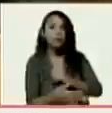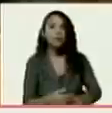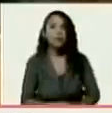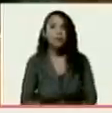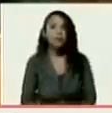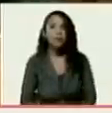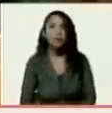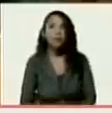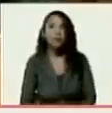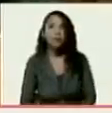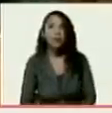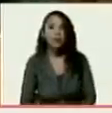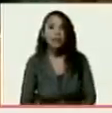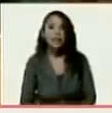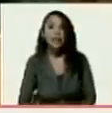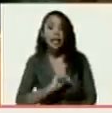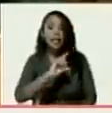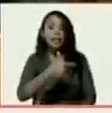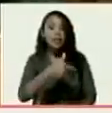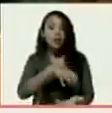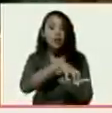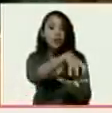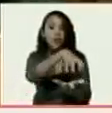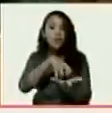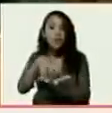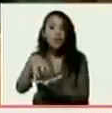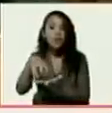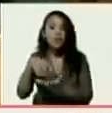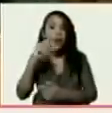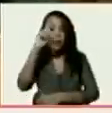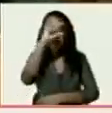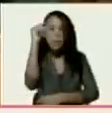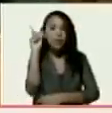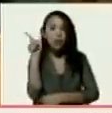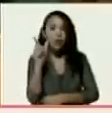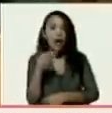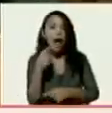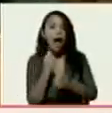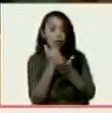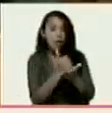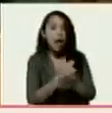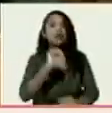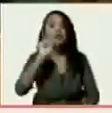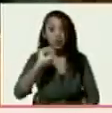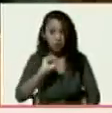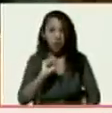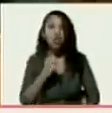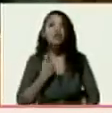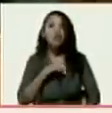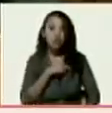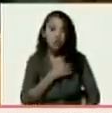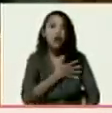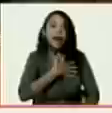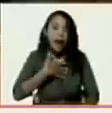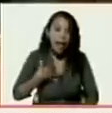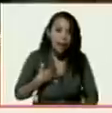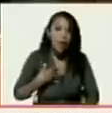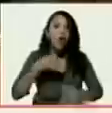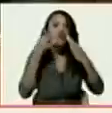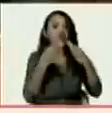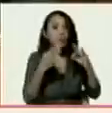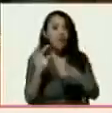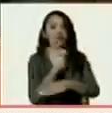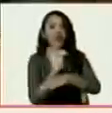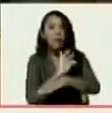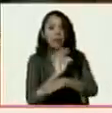Que la fracción del PSUV contribuirá, sí, claro, nosotros queremos que se normalice el funcionamiento de la